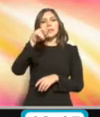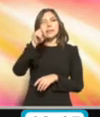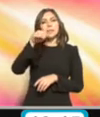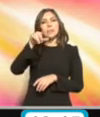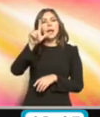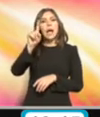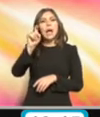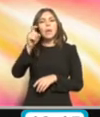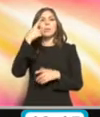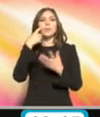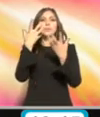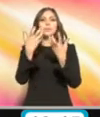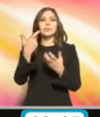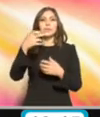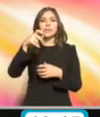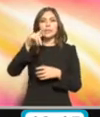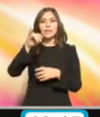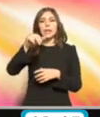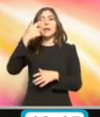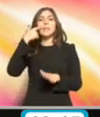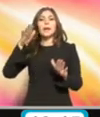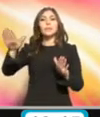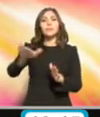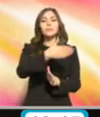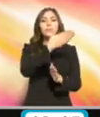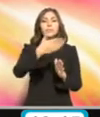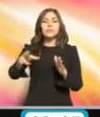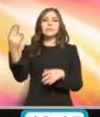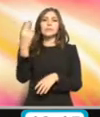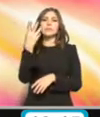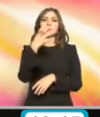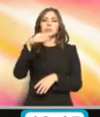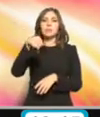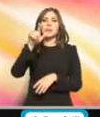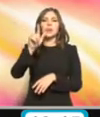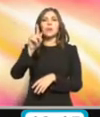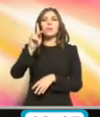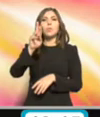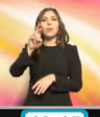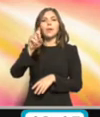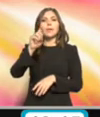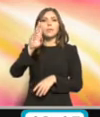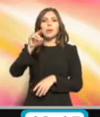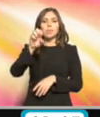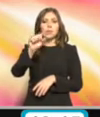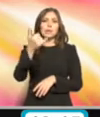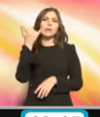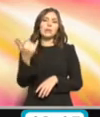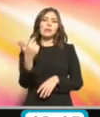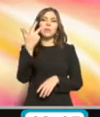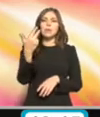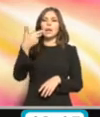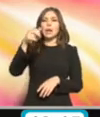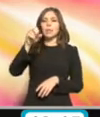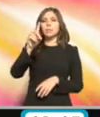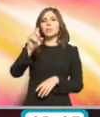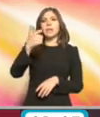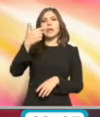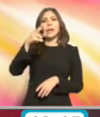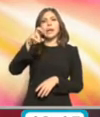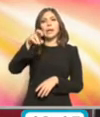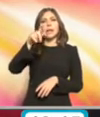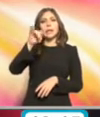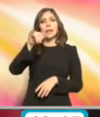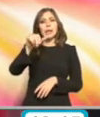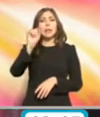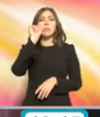hay más, ¿verdad? hay más, Para la jalea. Necesitamos 400 mililitros de puré de frambuesa. y 8 gramos de grenetina. ¡Qué Así que rico! pocos